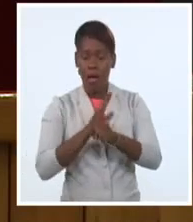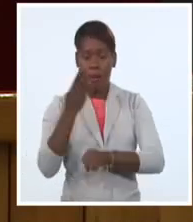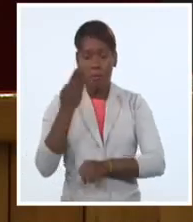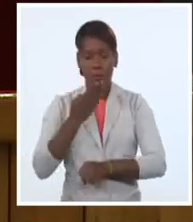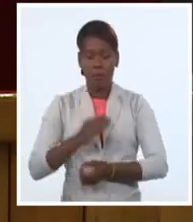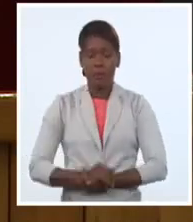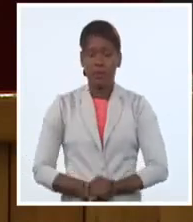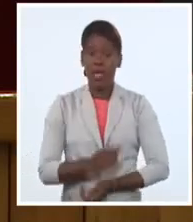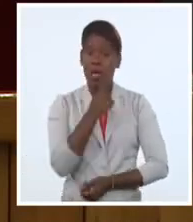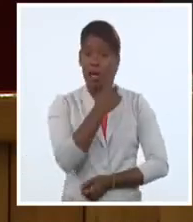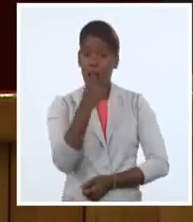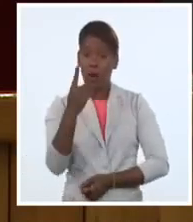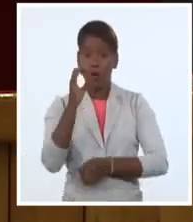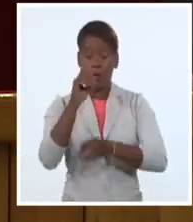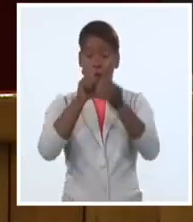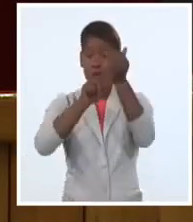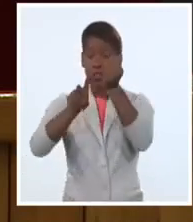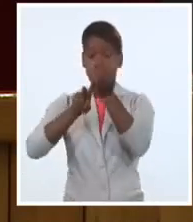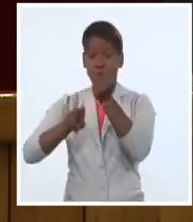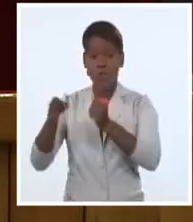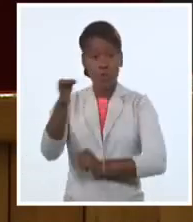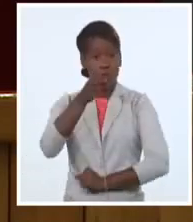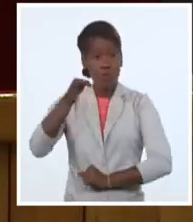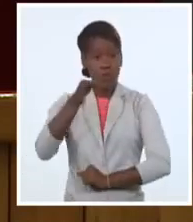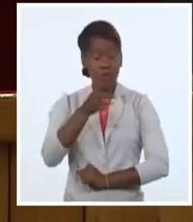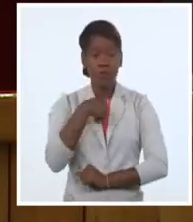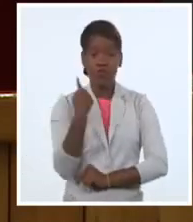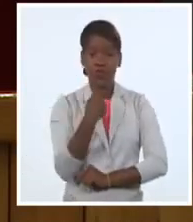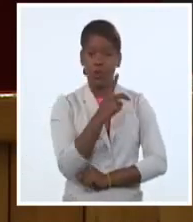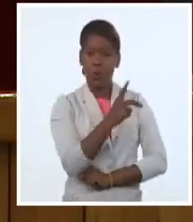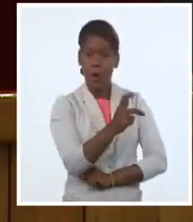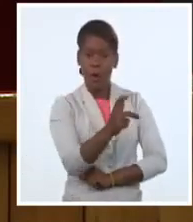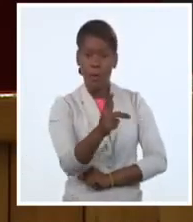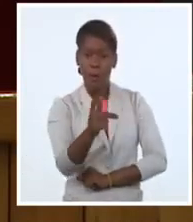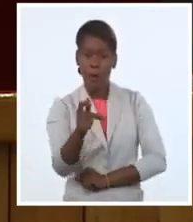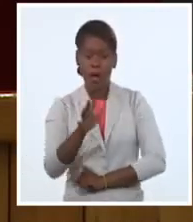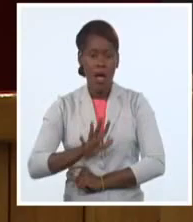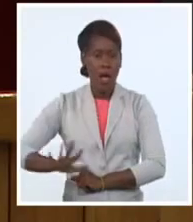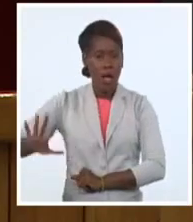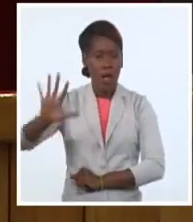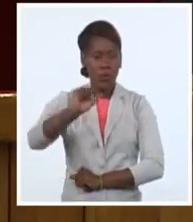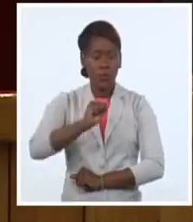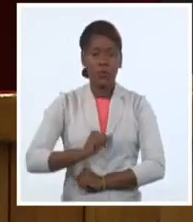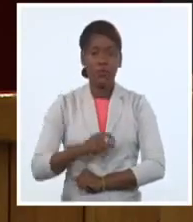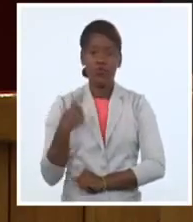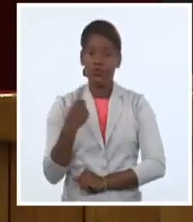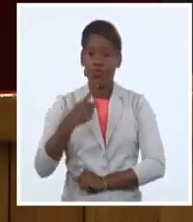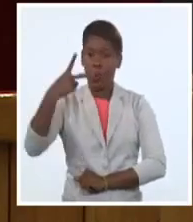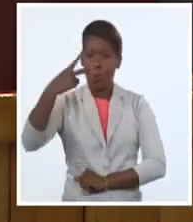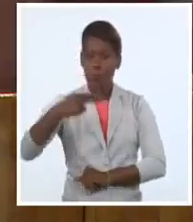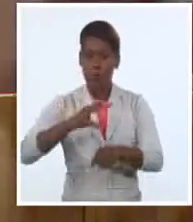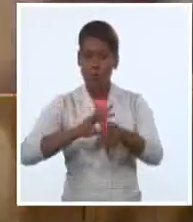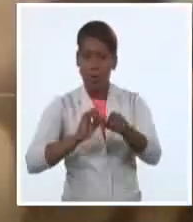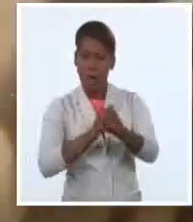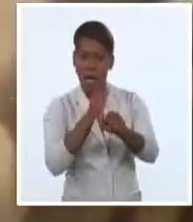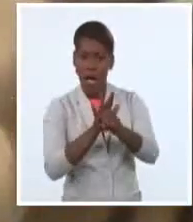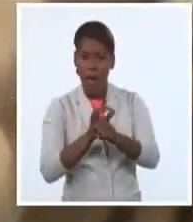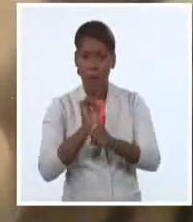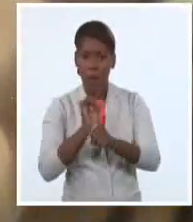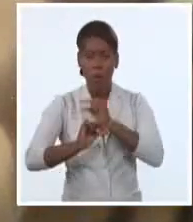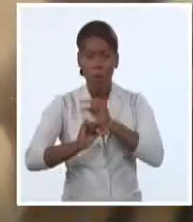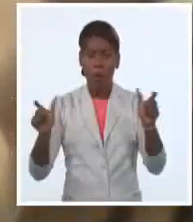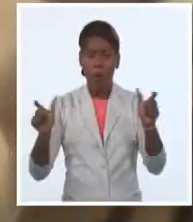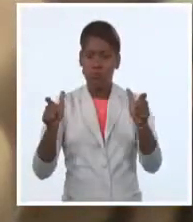aplicada, cada compatriota inmunizado, cada contagio evitado y cada vida